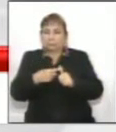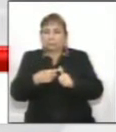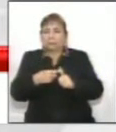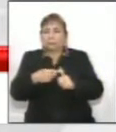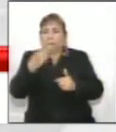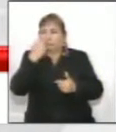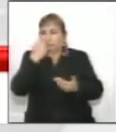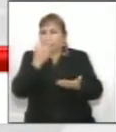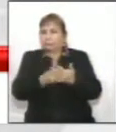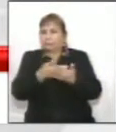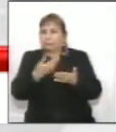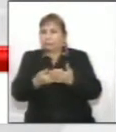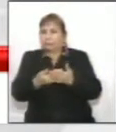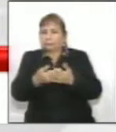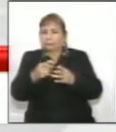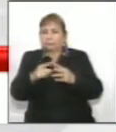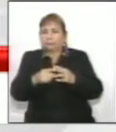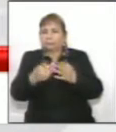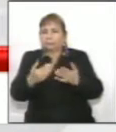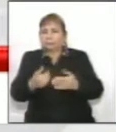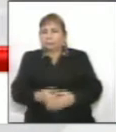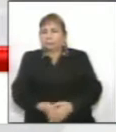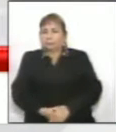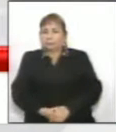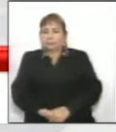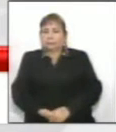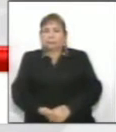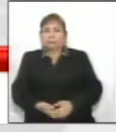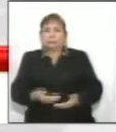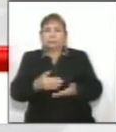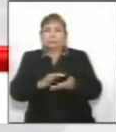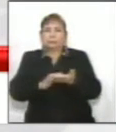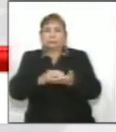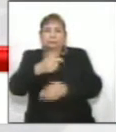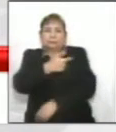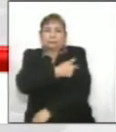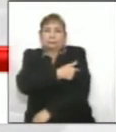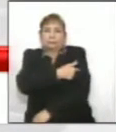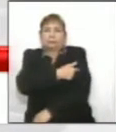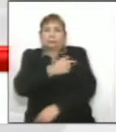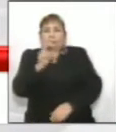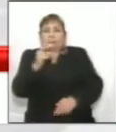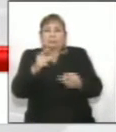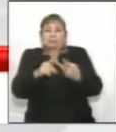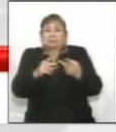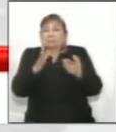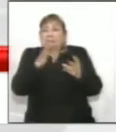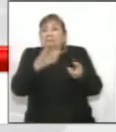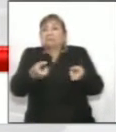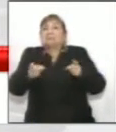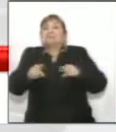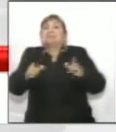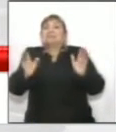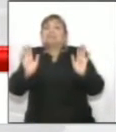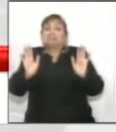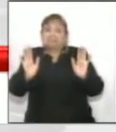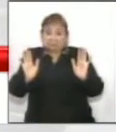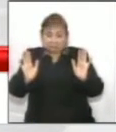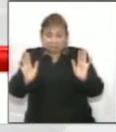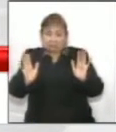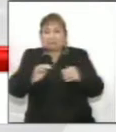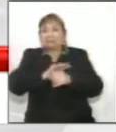verá pronto mediante la cura de la vacuna. Y la segunda, no sabemos cuándo, pues ha